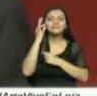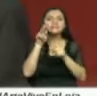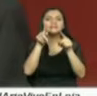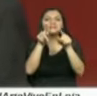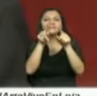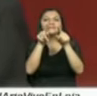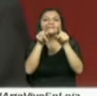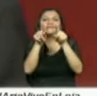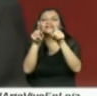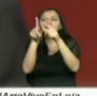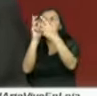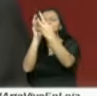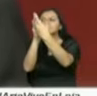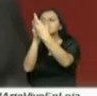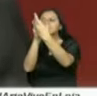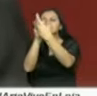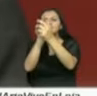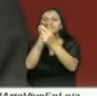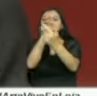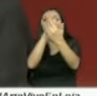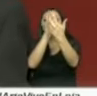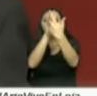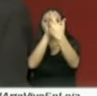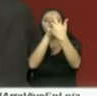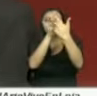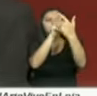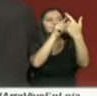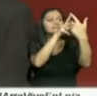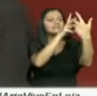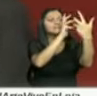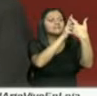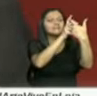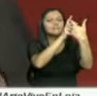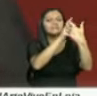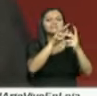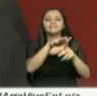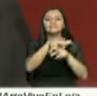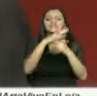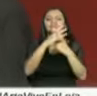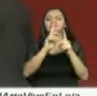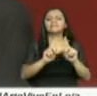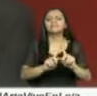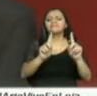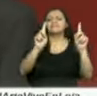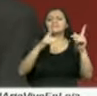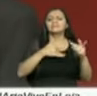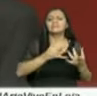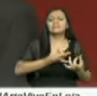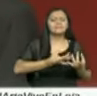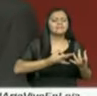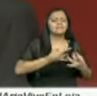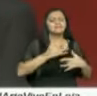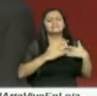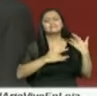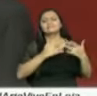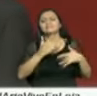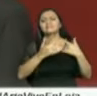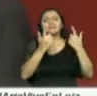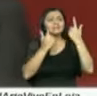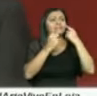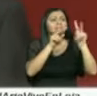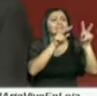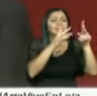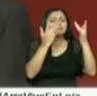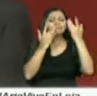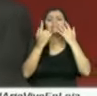mejor esa condición humana en situaciones límites, de dolor, de incertidumbre, pero